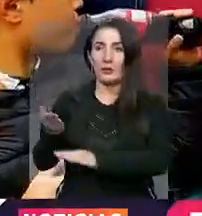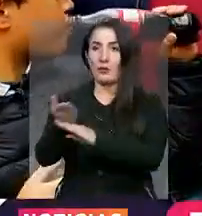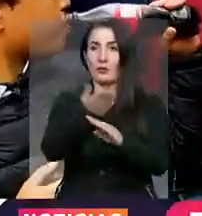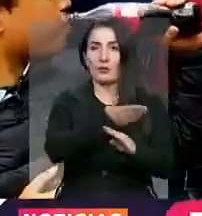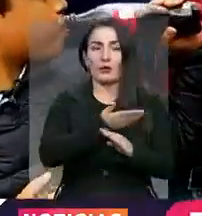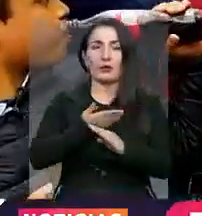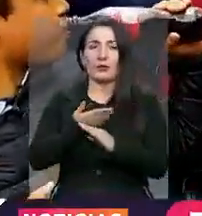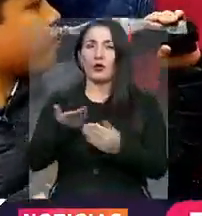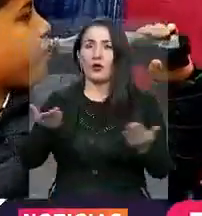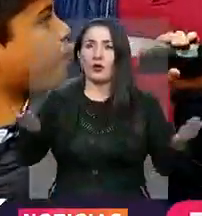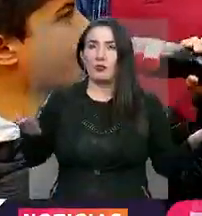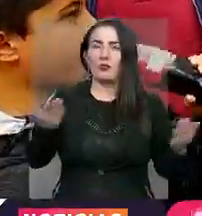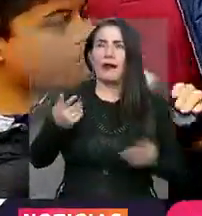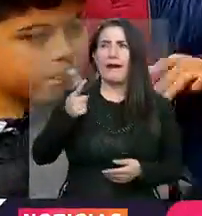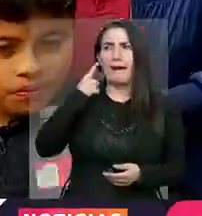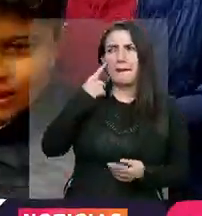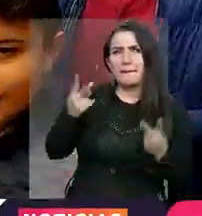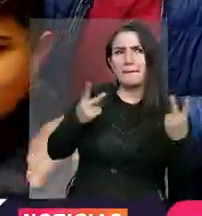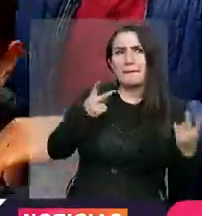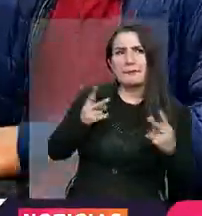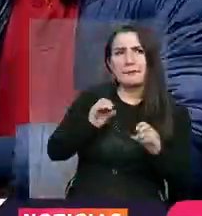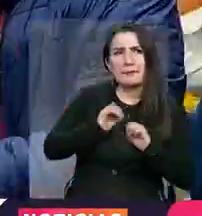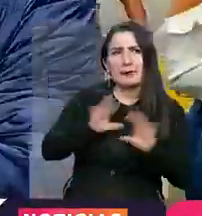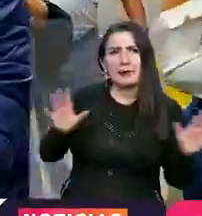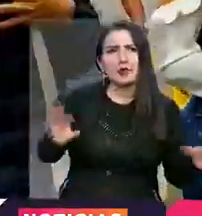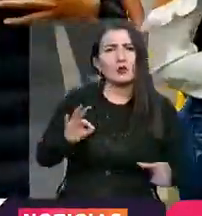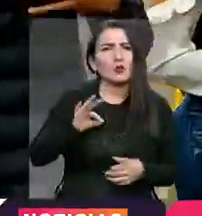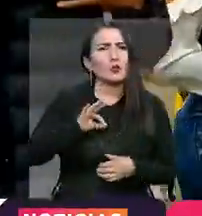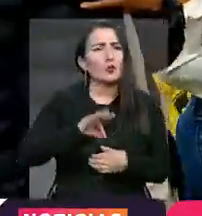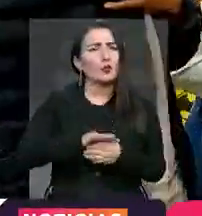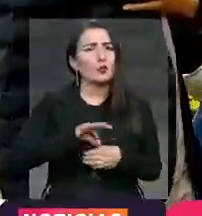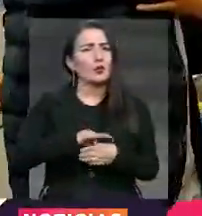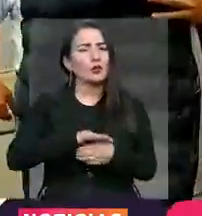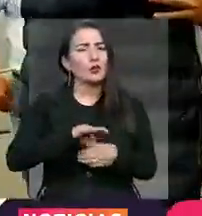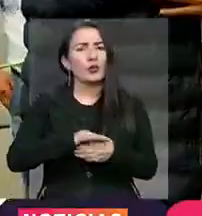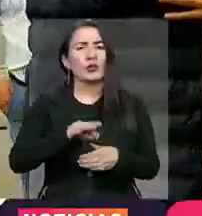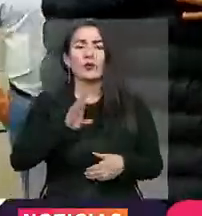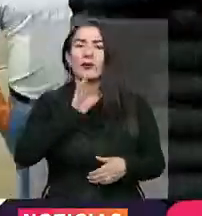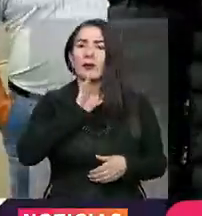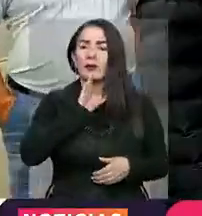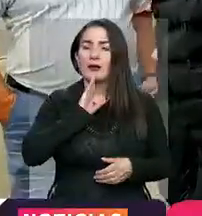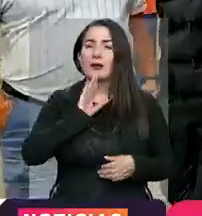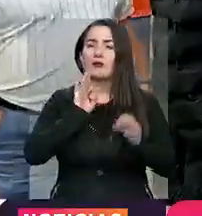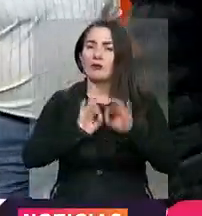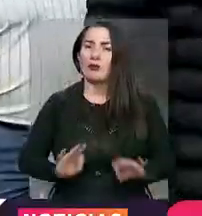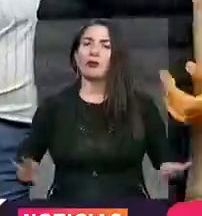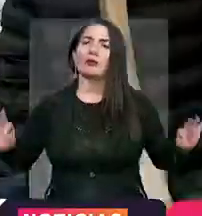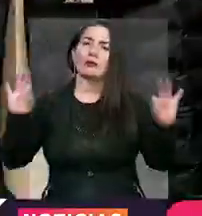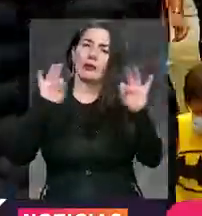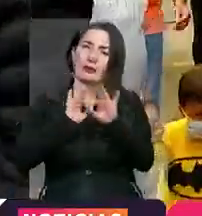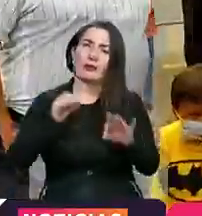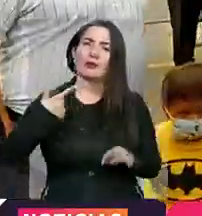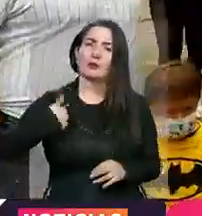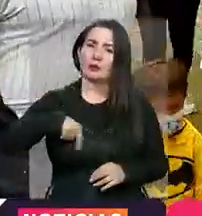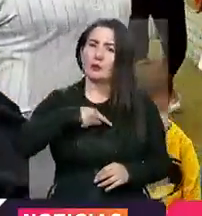candidatos y tener en claro que el voto está en nuestro voto. Es importante que pues que